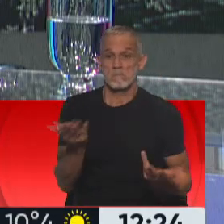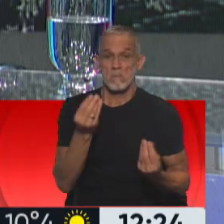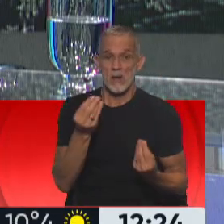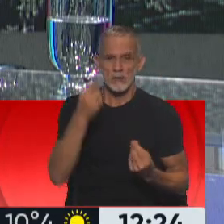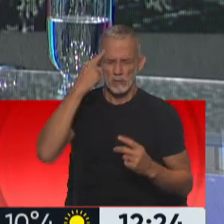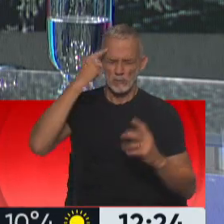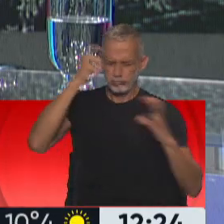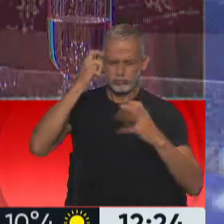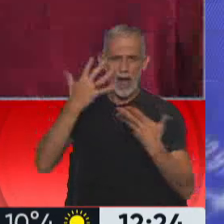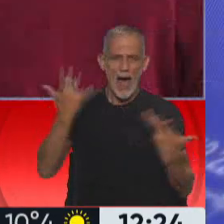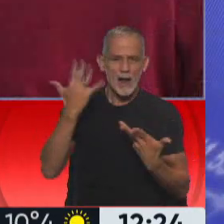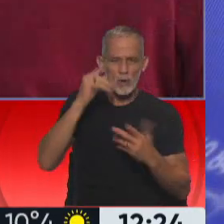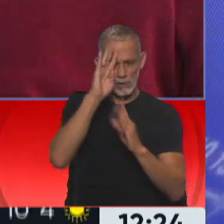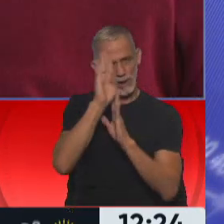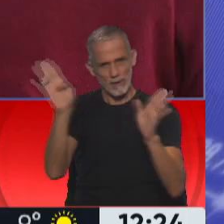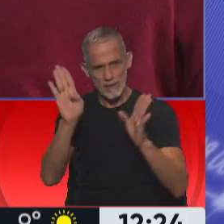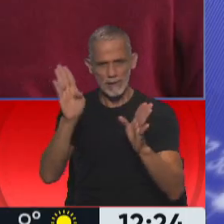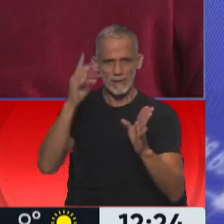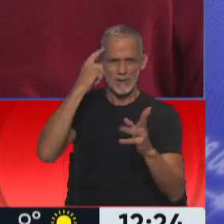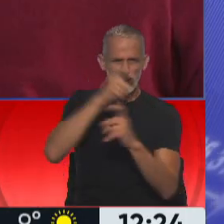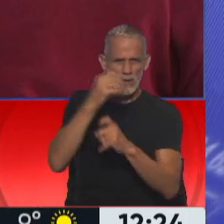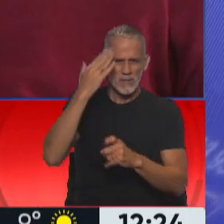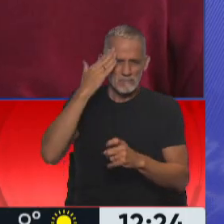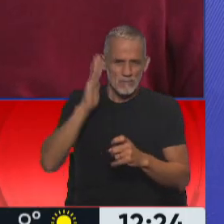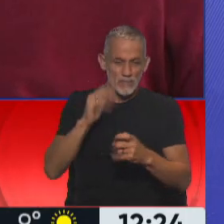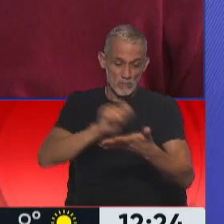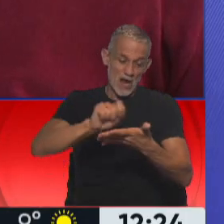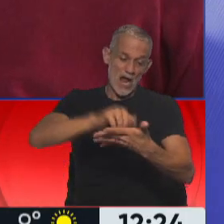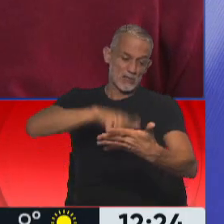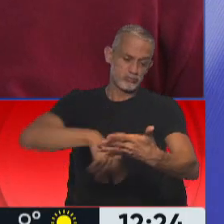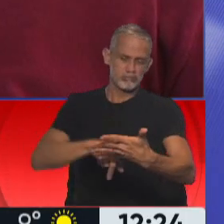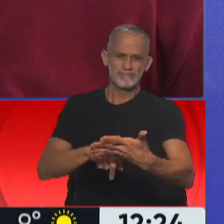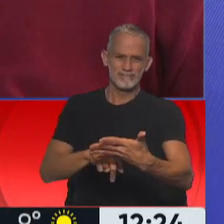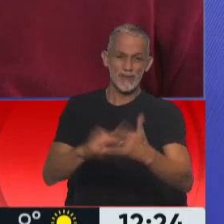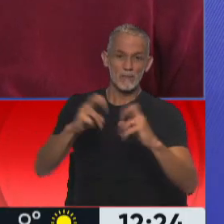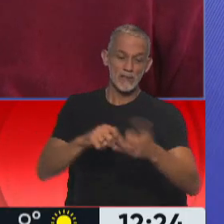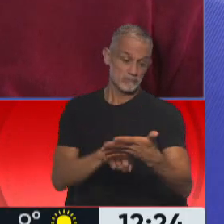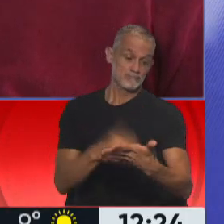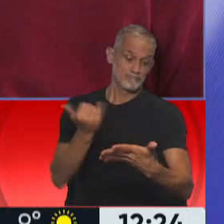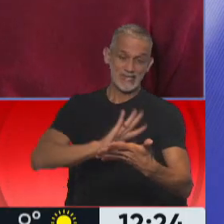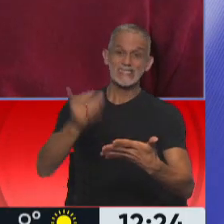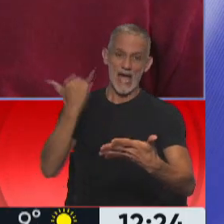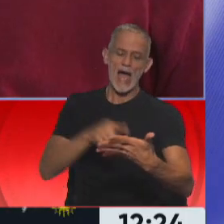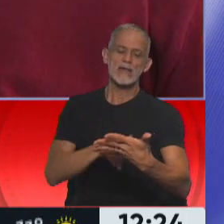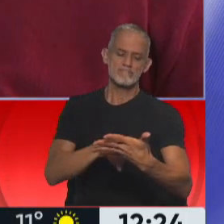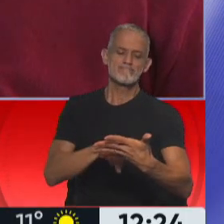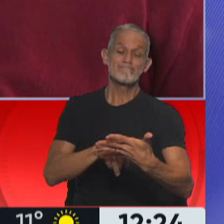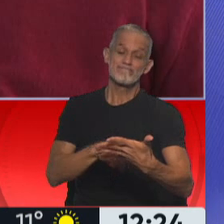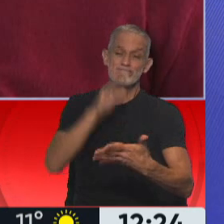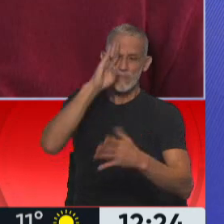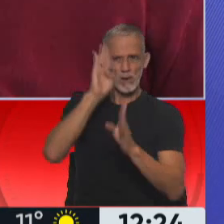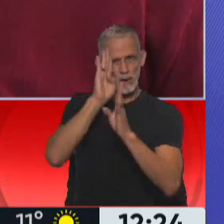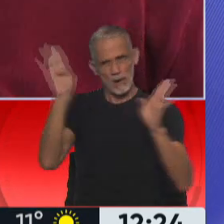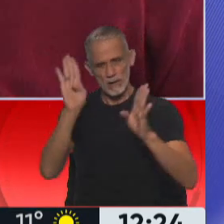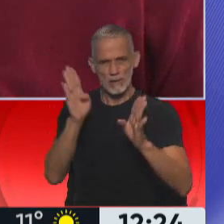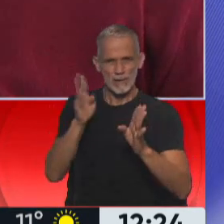brote psicótico o esquizofrénico, queda en la carta, los peritos dejaron en claro que se observaba esa